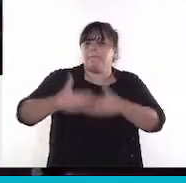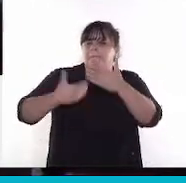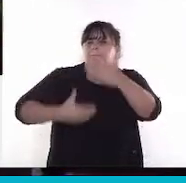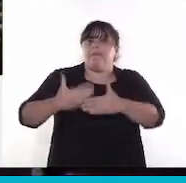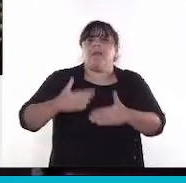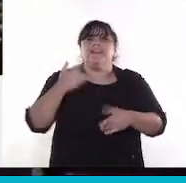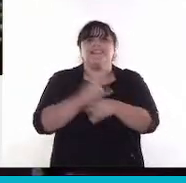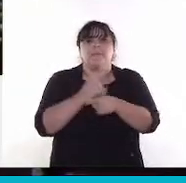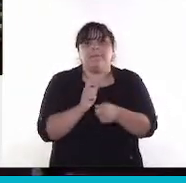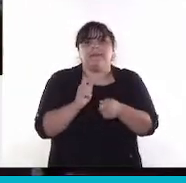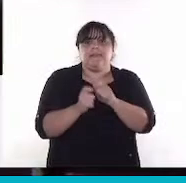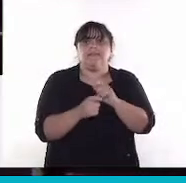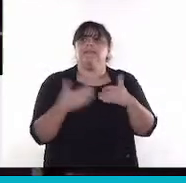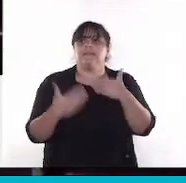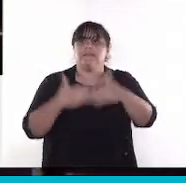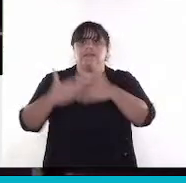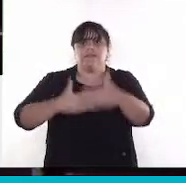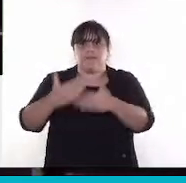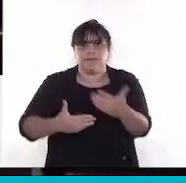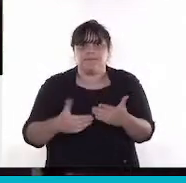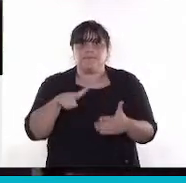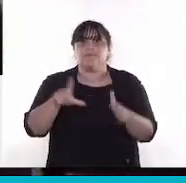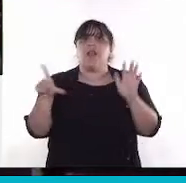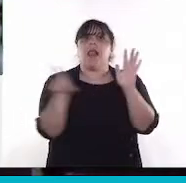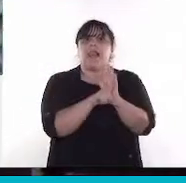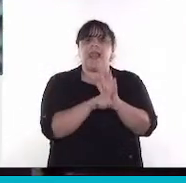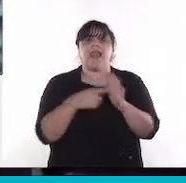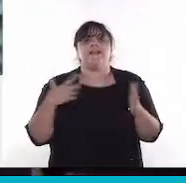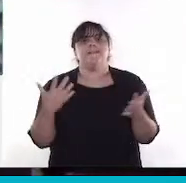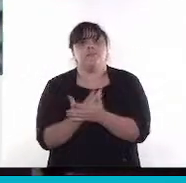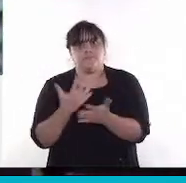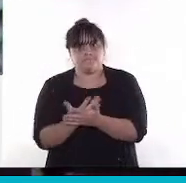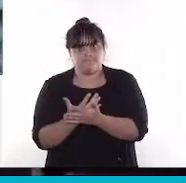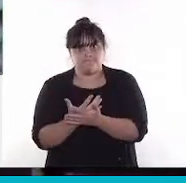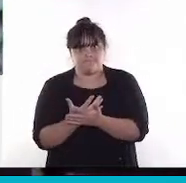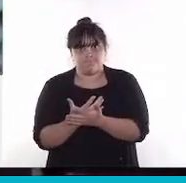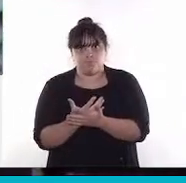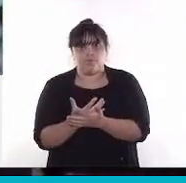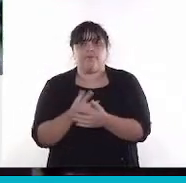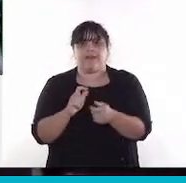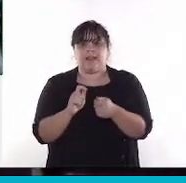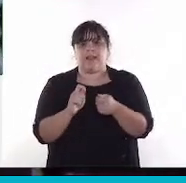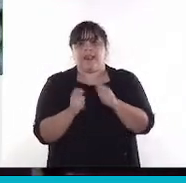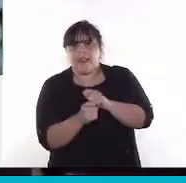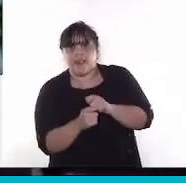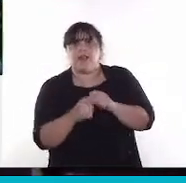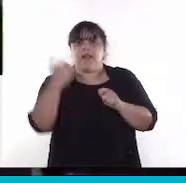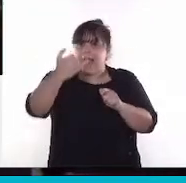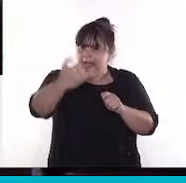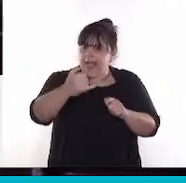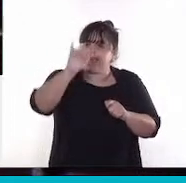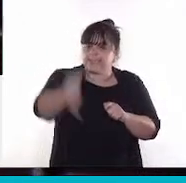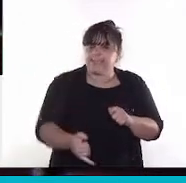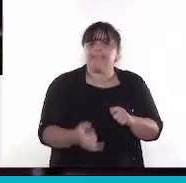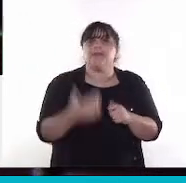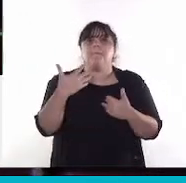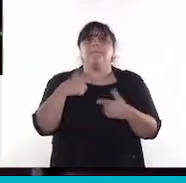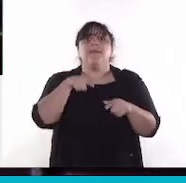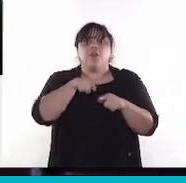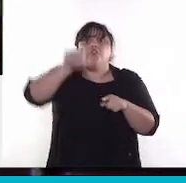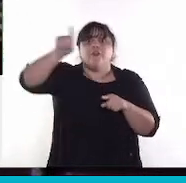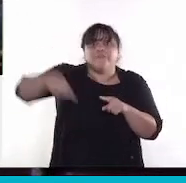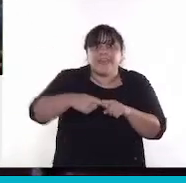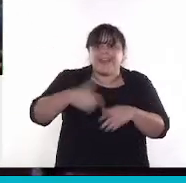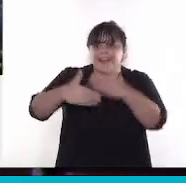dinámica. Y es una ley que puede sufrir modificaciones para mejorar y para fortalecer la ciencia,